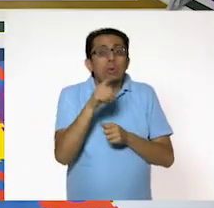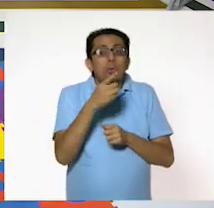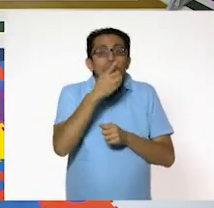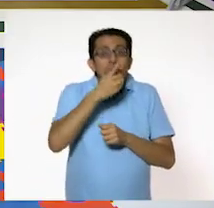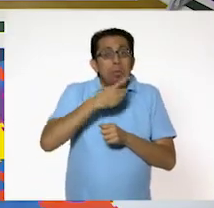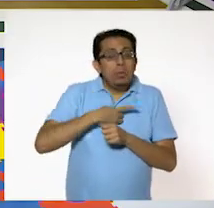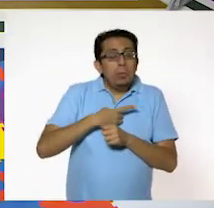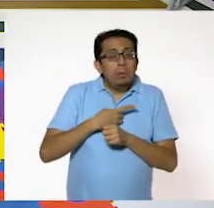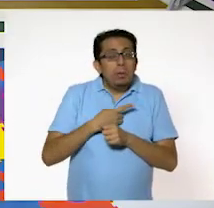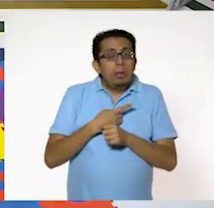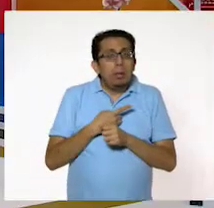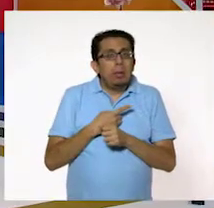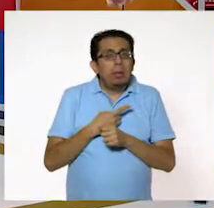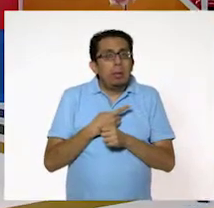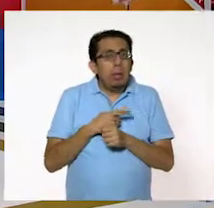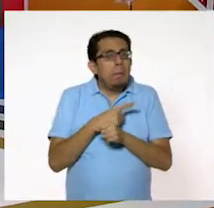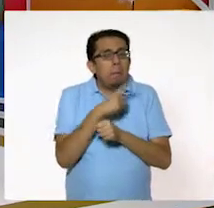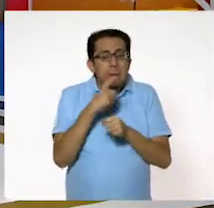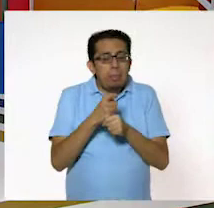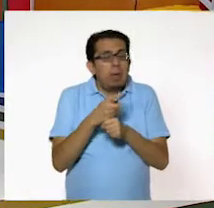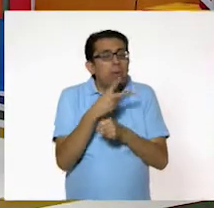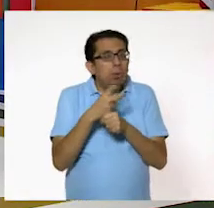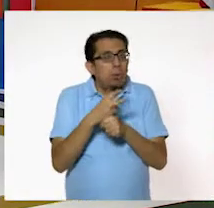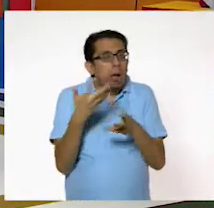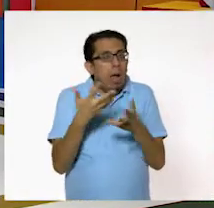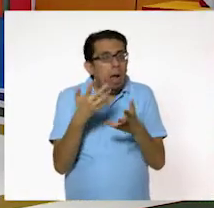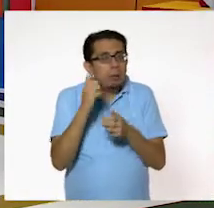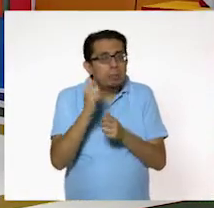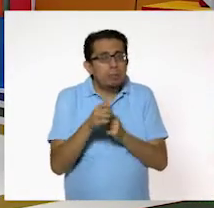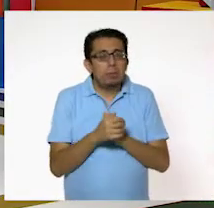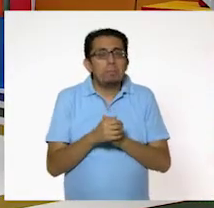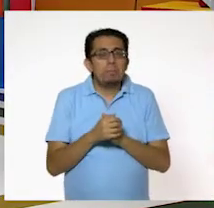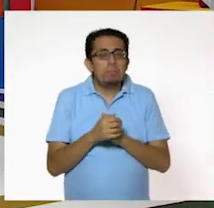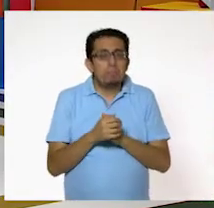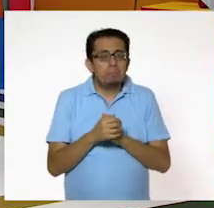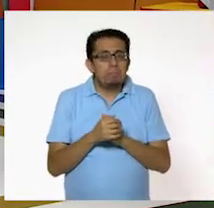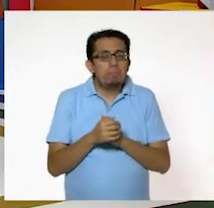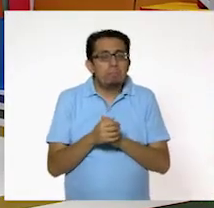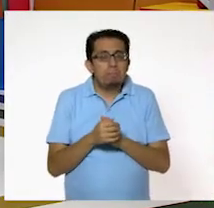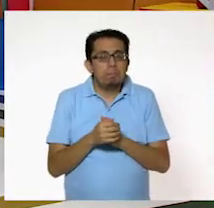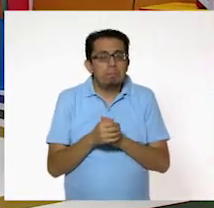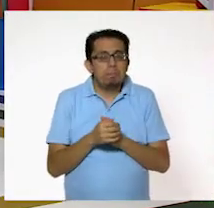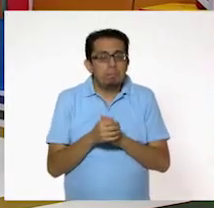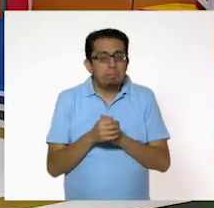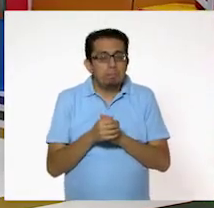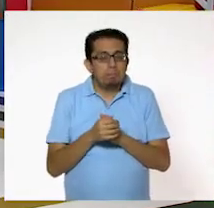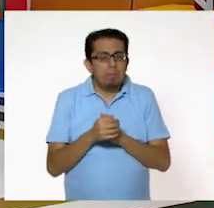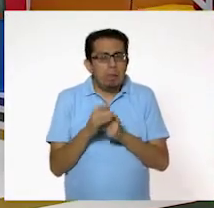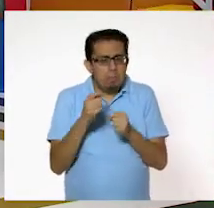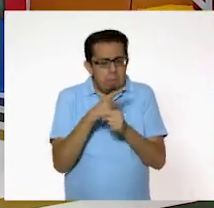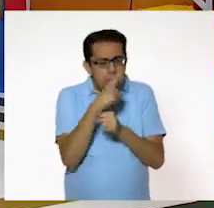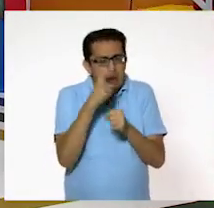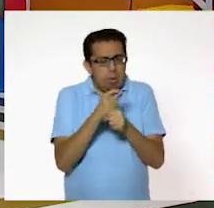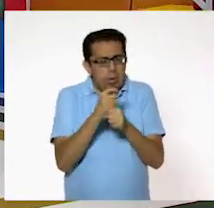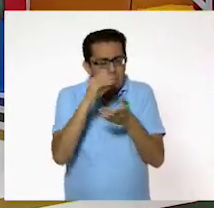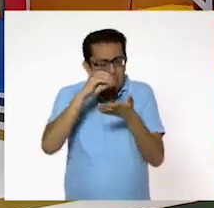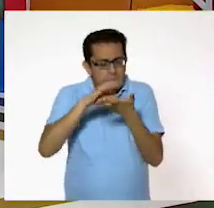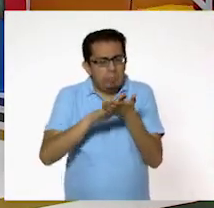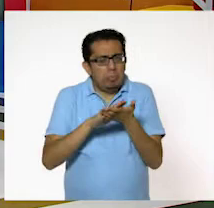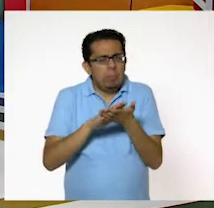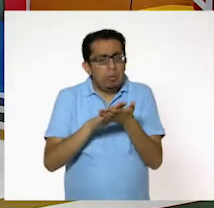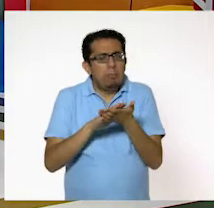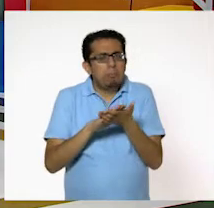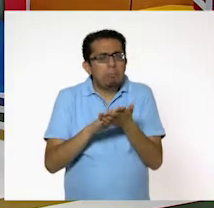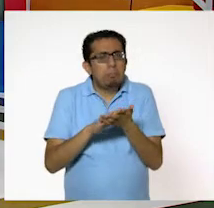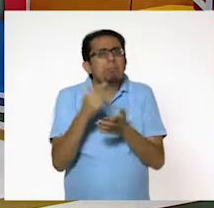diciendo qué es lo primero que tenemos que escribir. A ver, pensemos, ¿qué será lo primero que tenemos que escribir si queremos escribir un